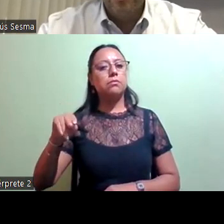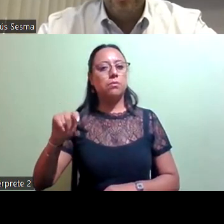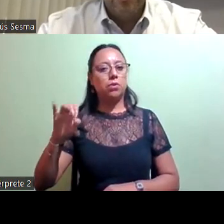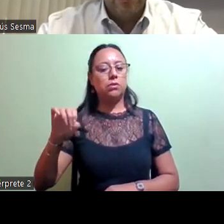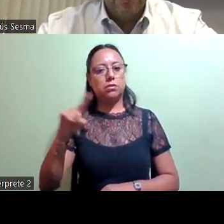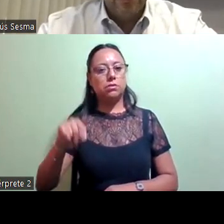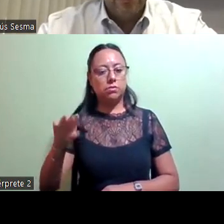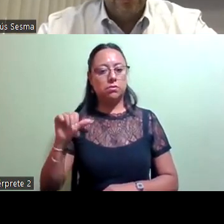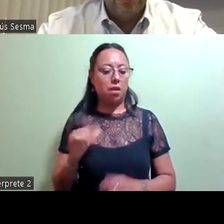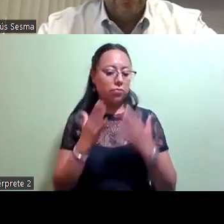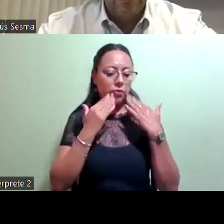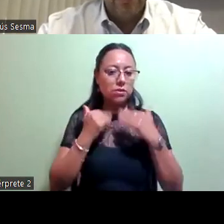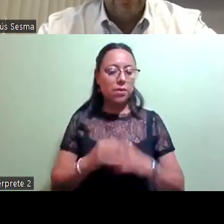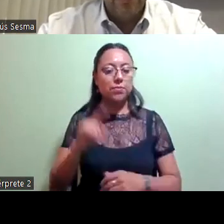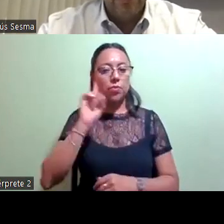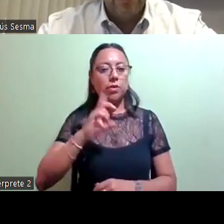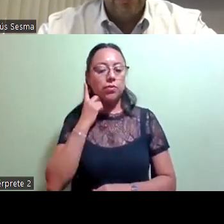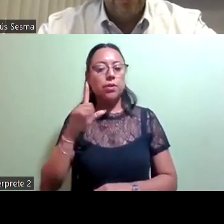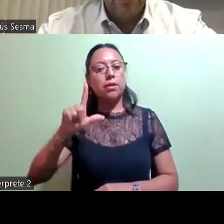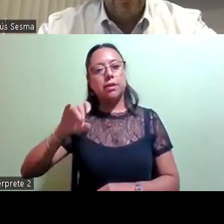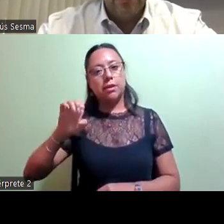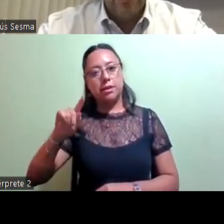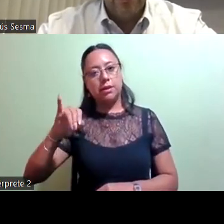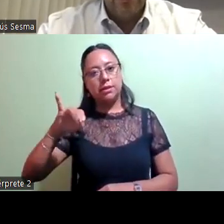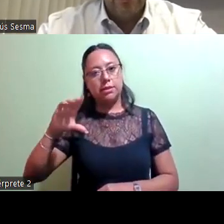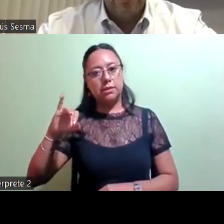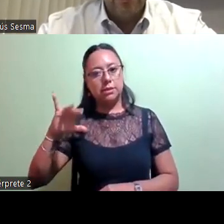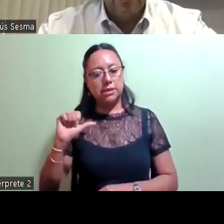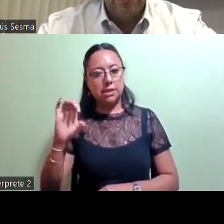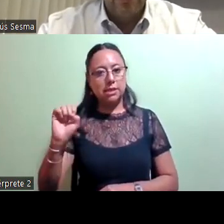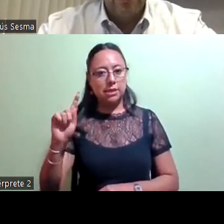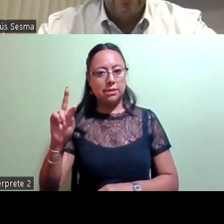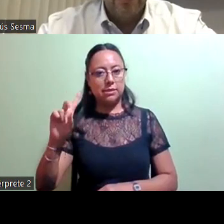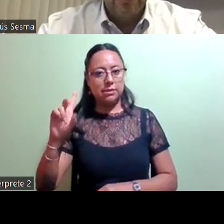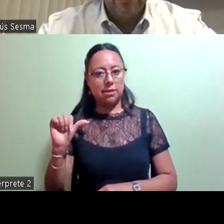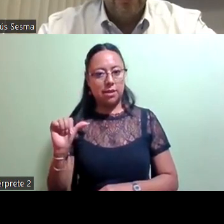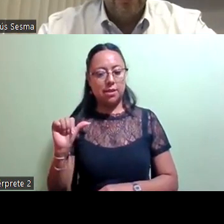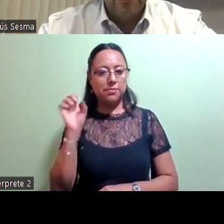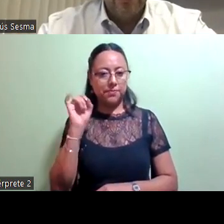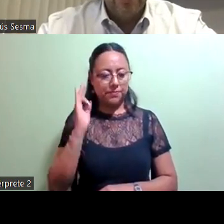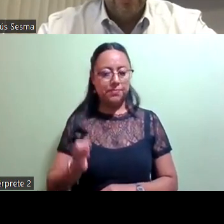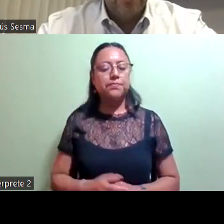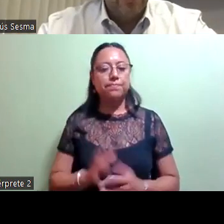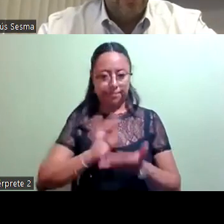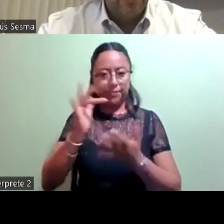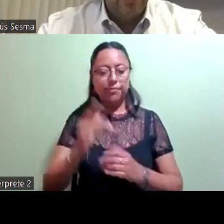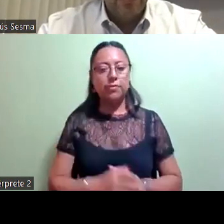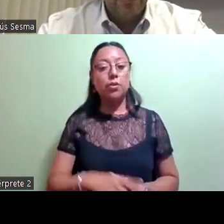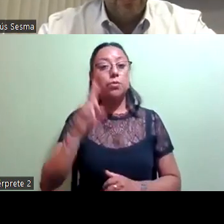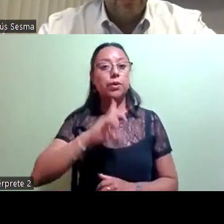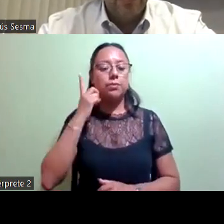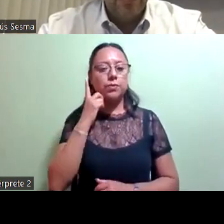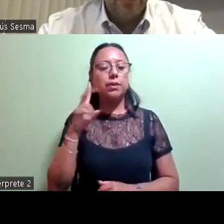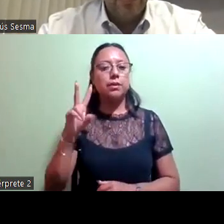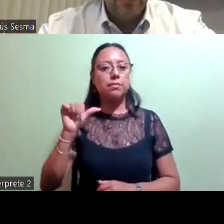No se encuentra. Diputada Leticia Estrada Hernández. Leticia Estrada, a favor. Gracias. Diputada Miriam